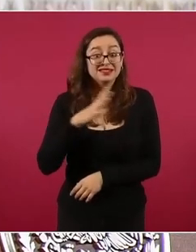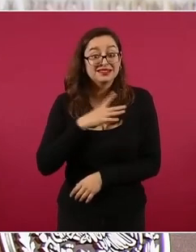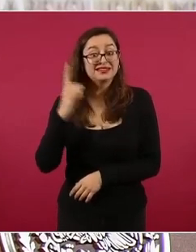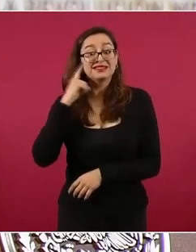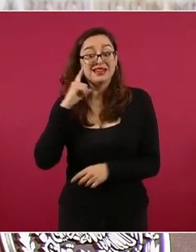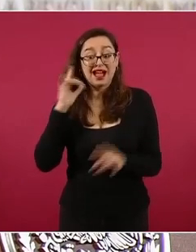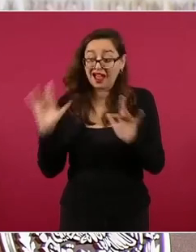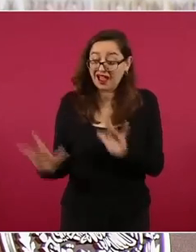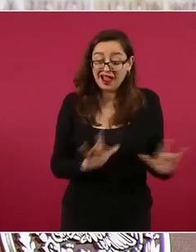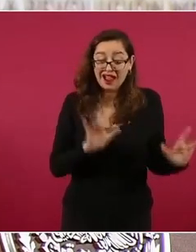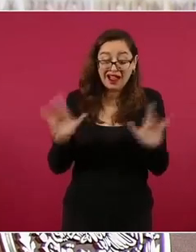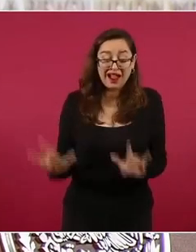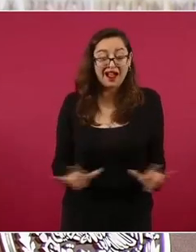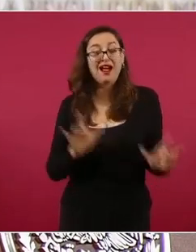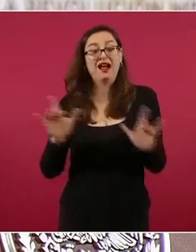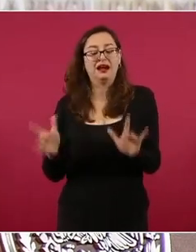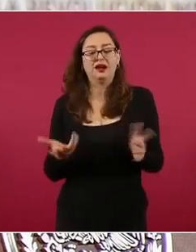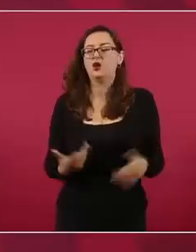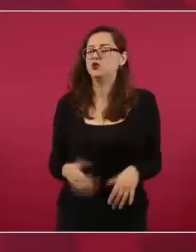muchas gracias y